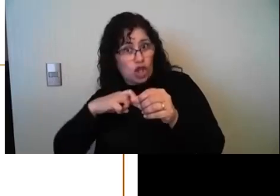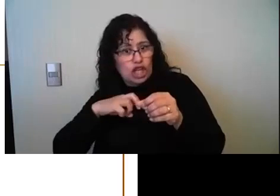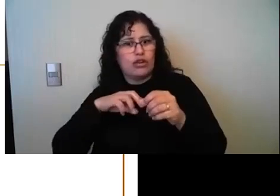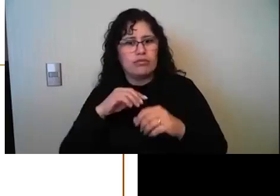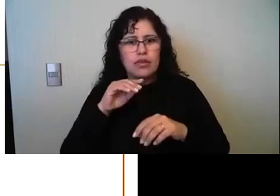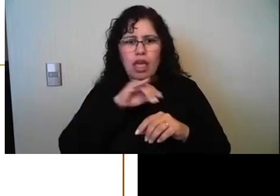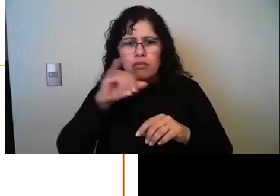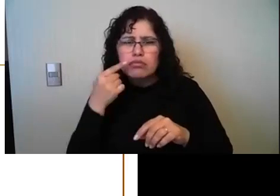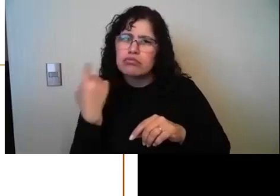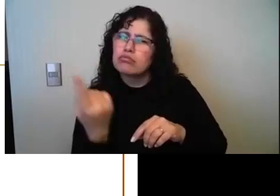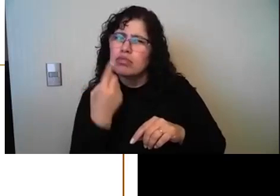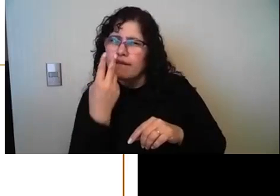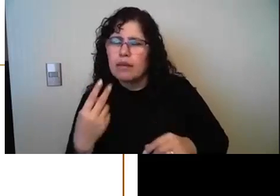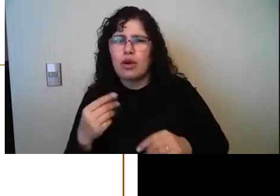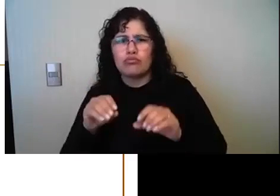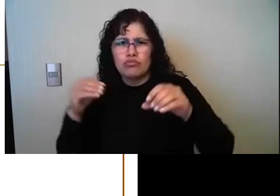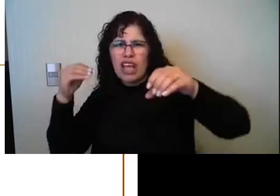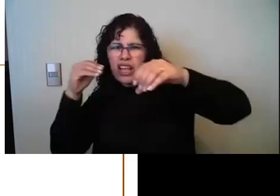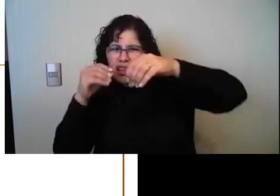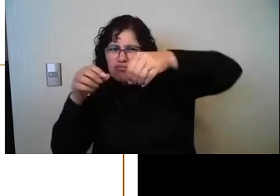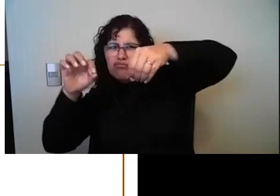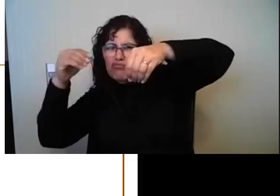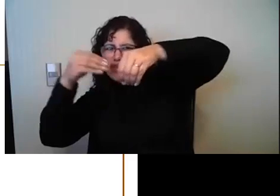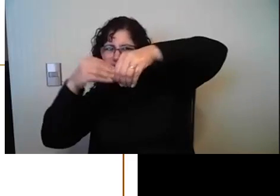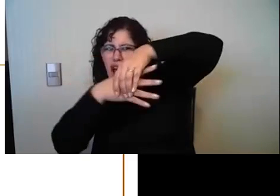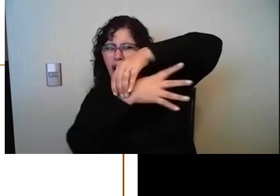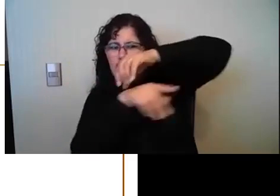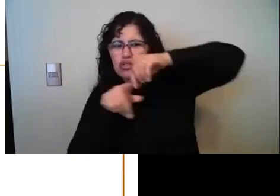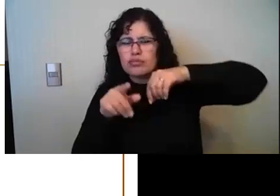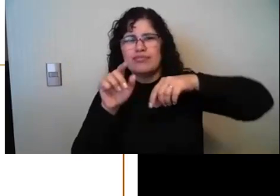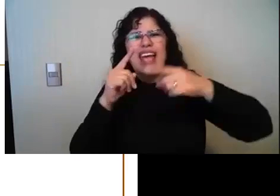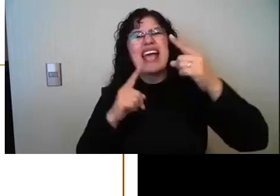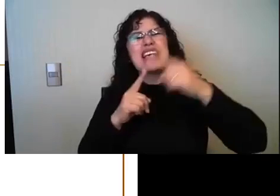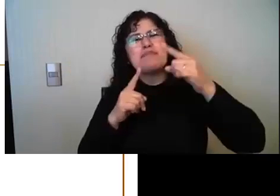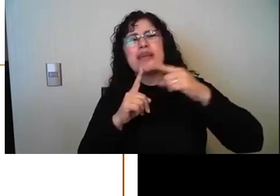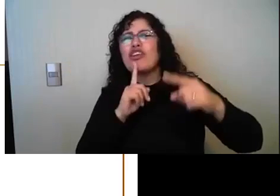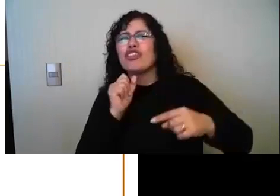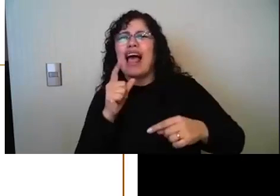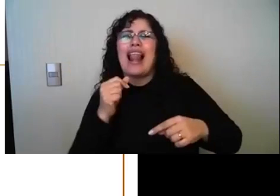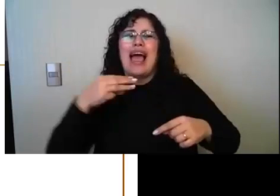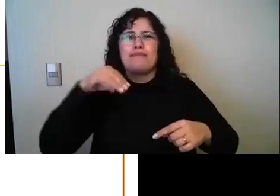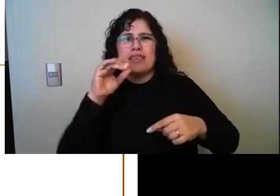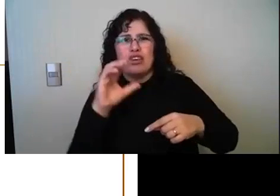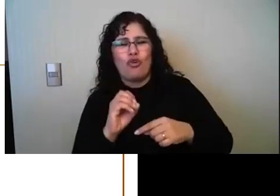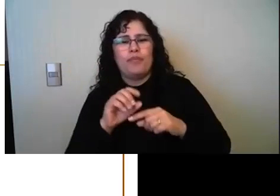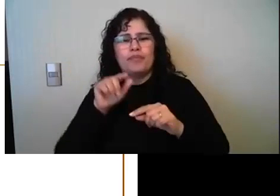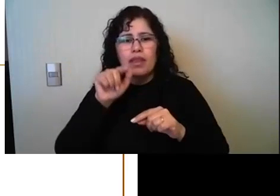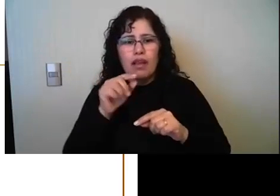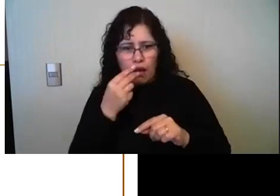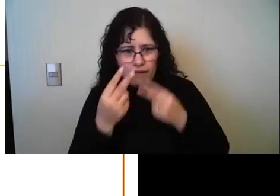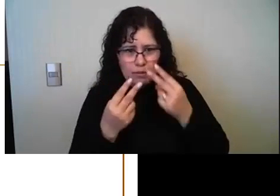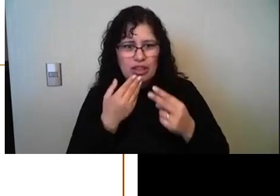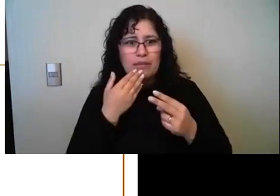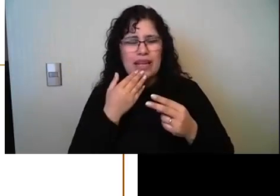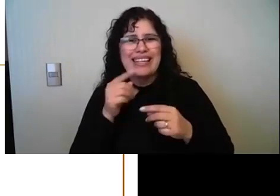espinotalámicos anterior y lateral. Y aquí está la organización sacro-lumbar torácica.